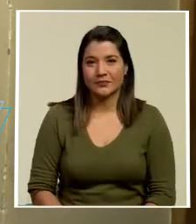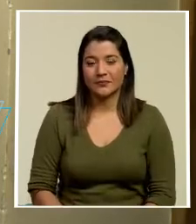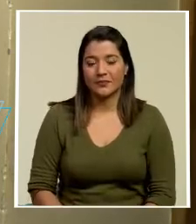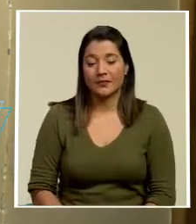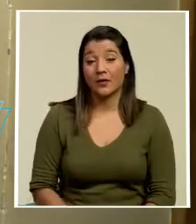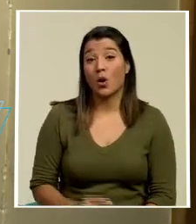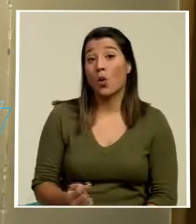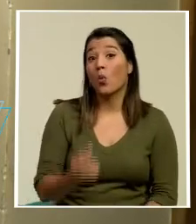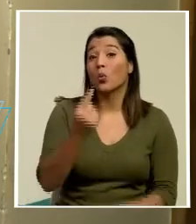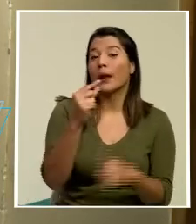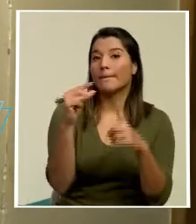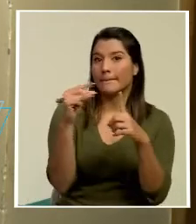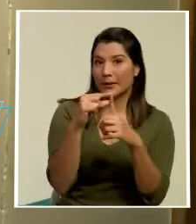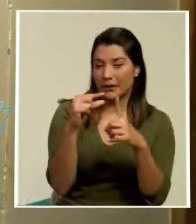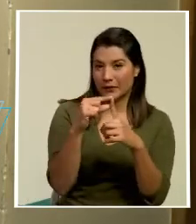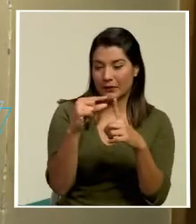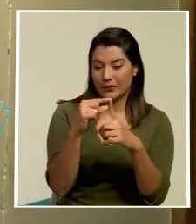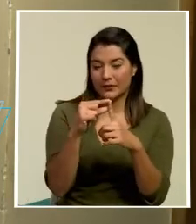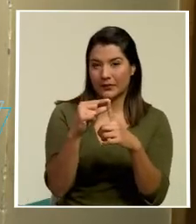Una palabra